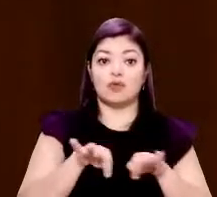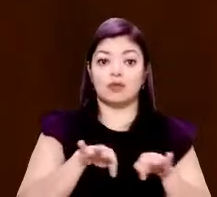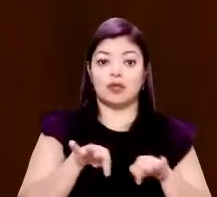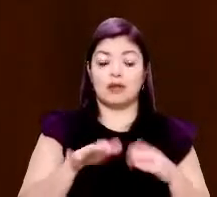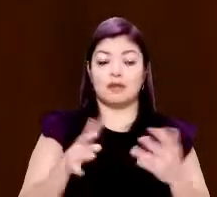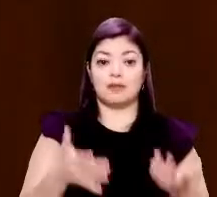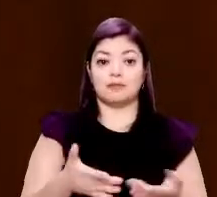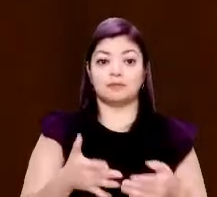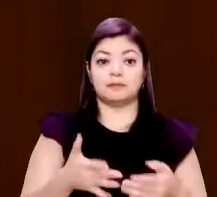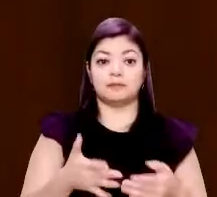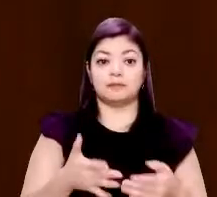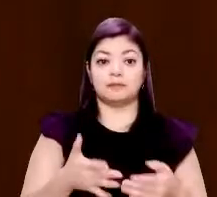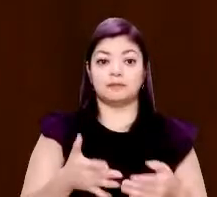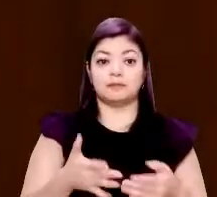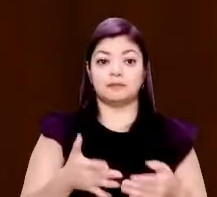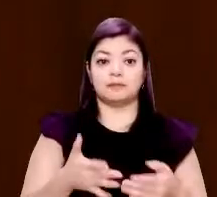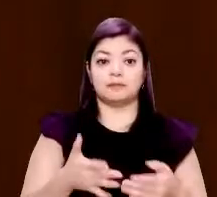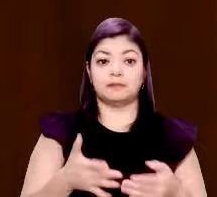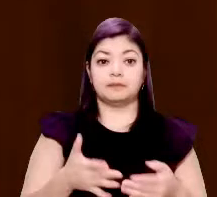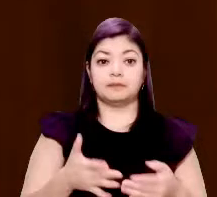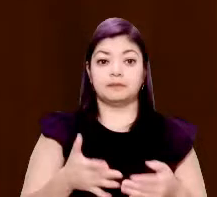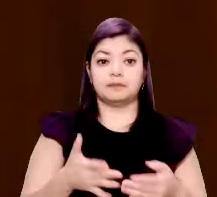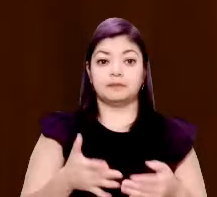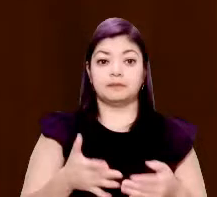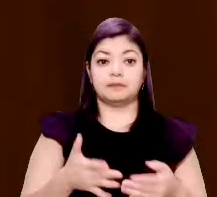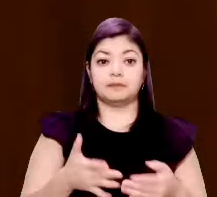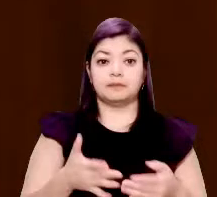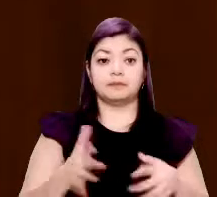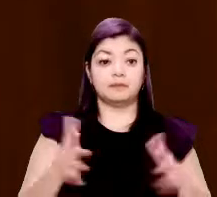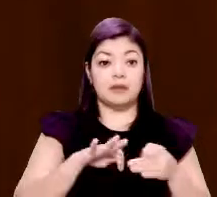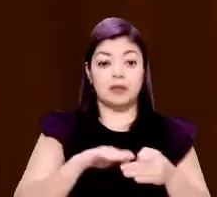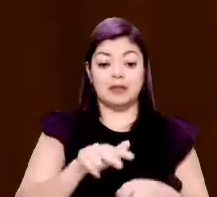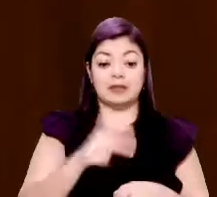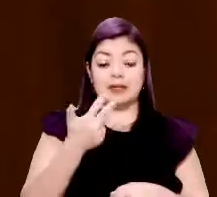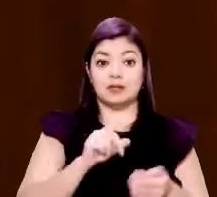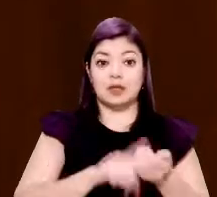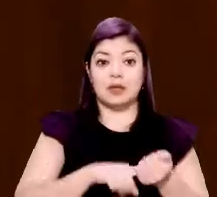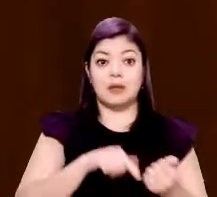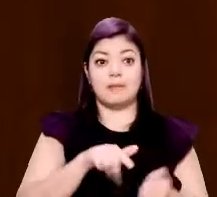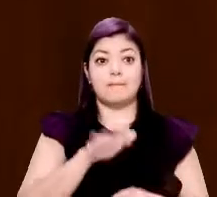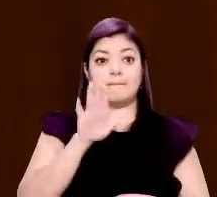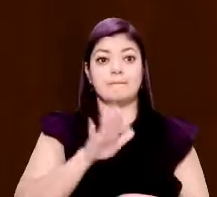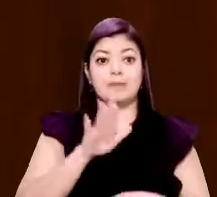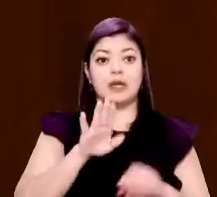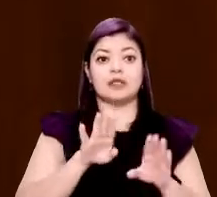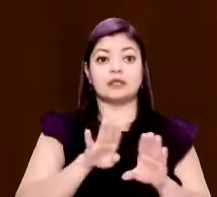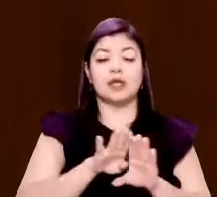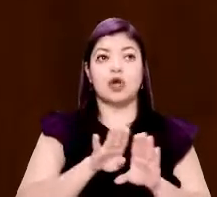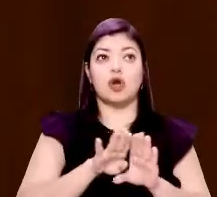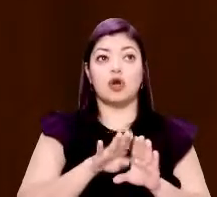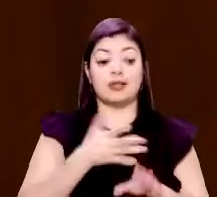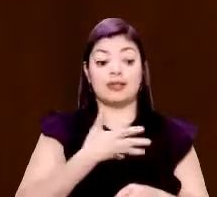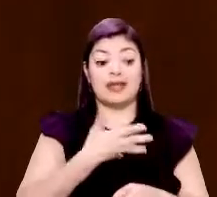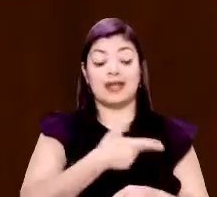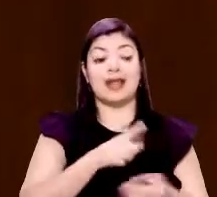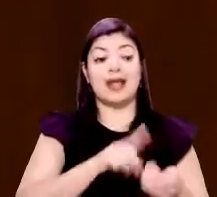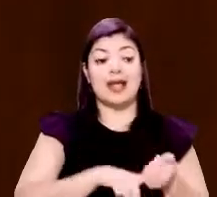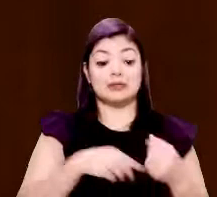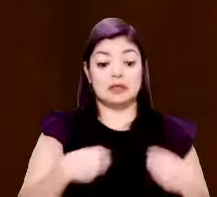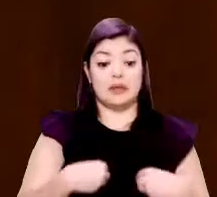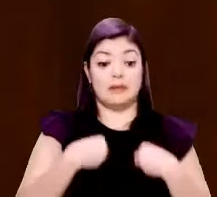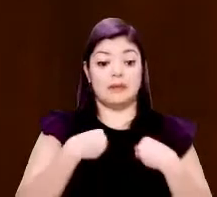Aproximadamente el 13% de los que fueron contagiados padecen secuelas que merman su calidad de